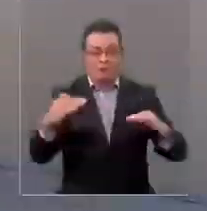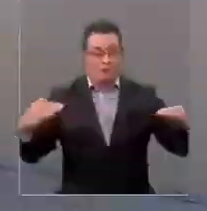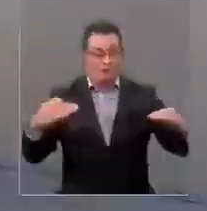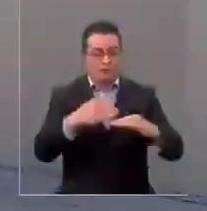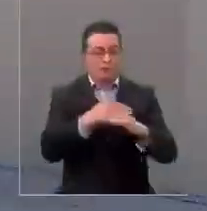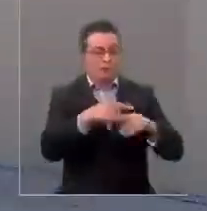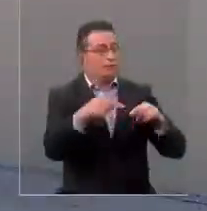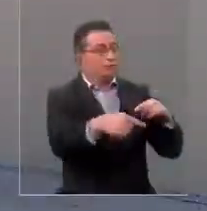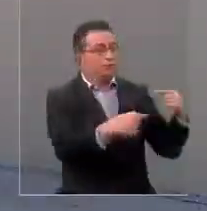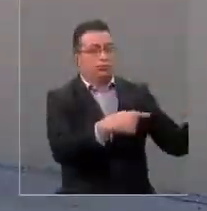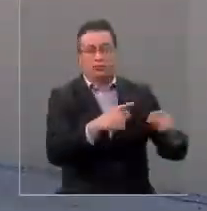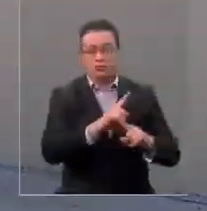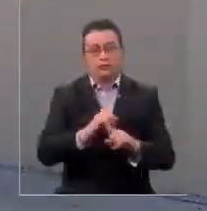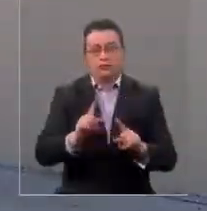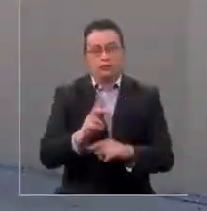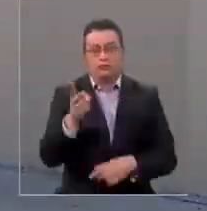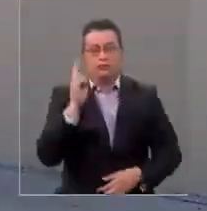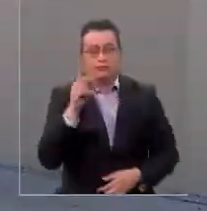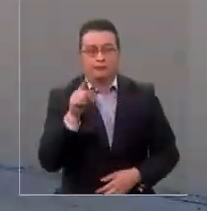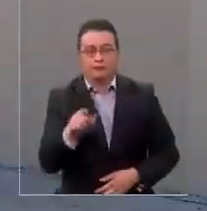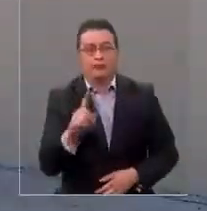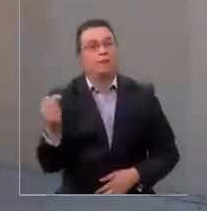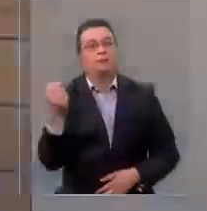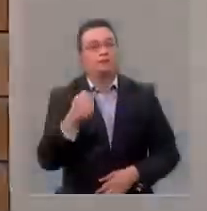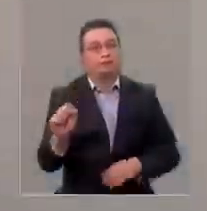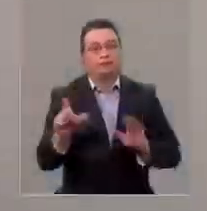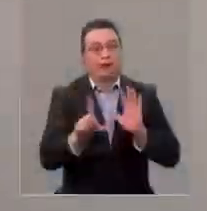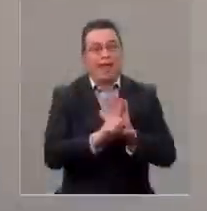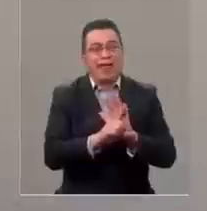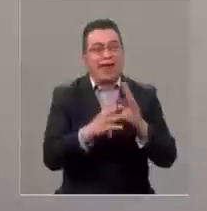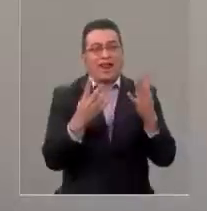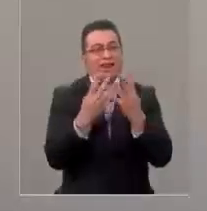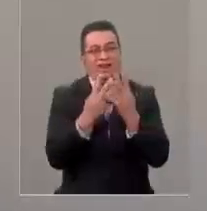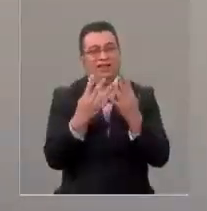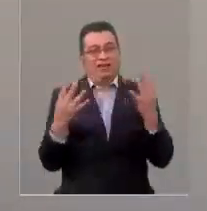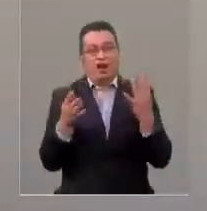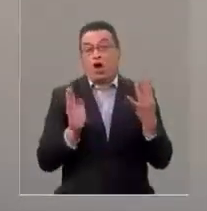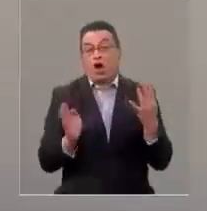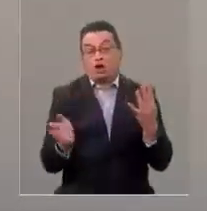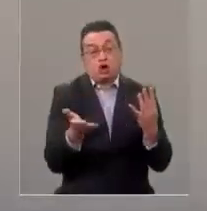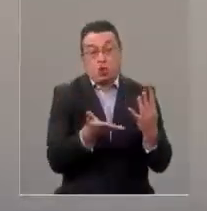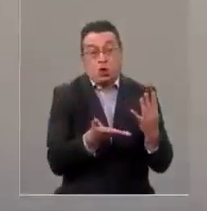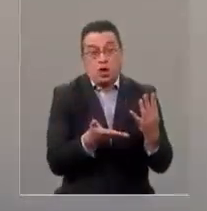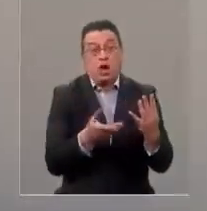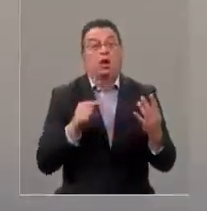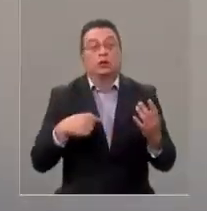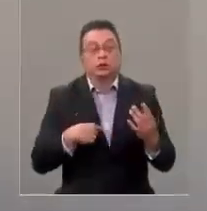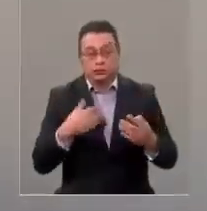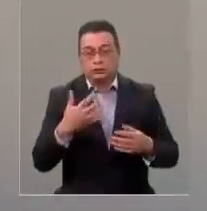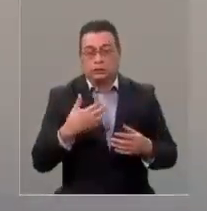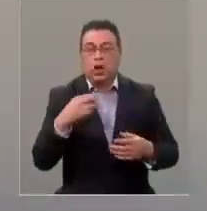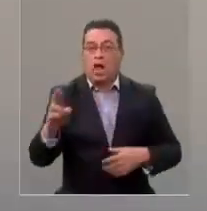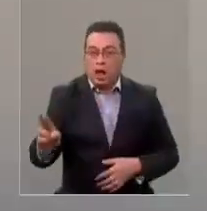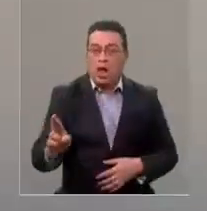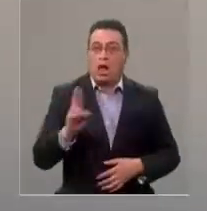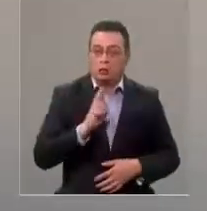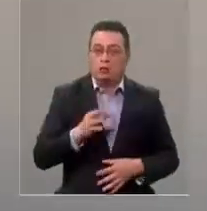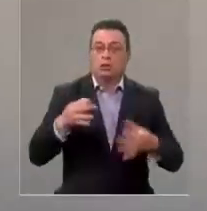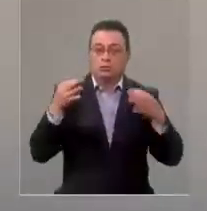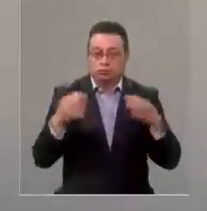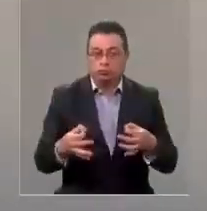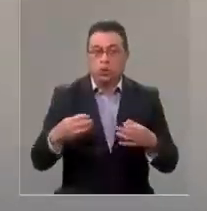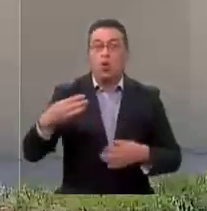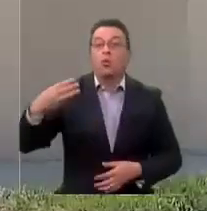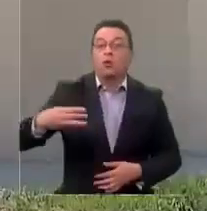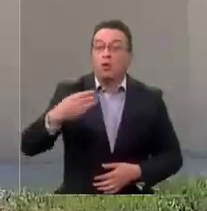de acceso y salida. Ello corrobora la ilegalidad de esta reja que sigue aquí. Intentamos obtener una respuesta formal desde